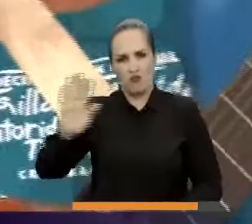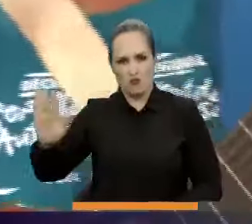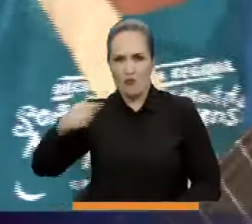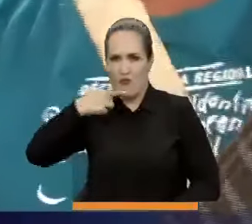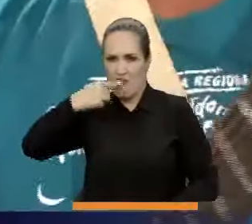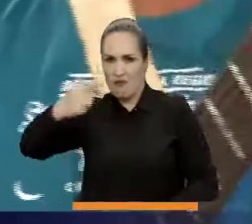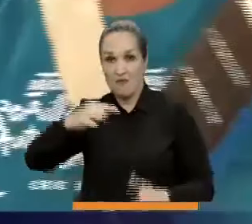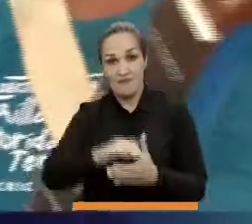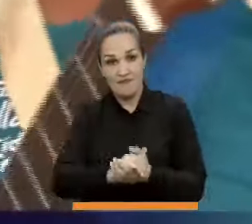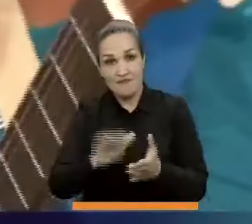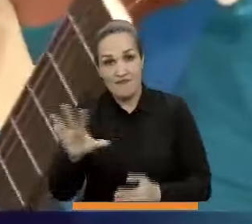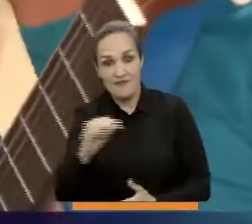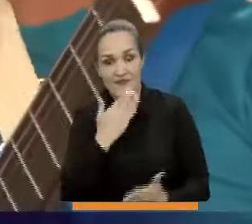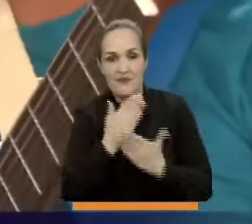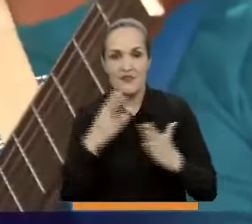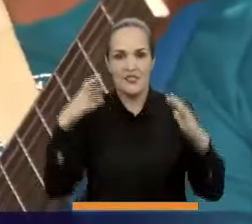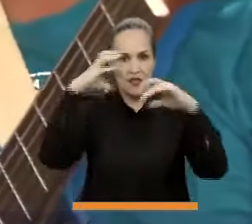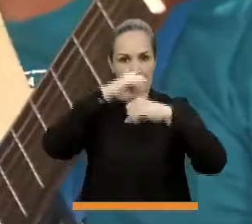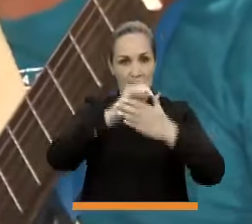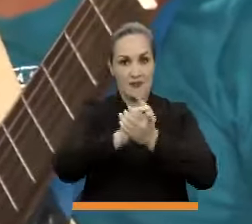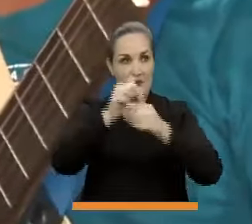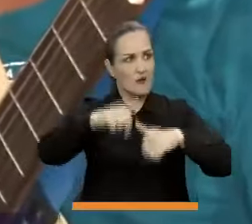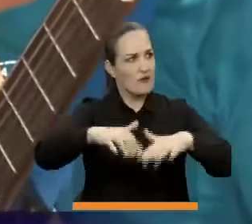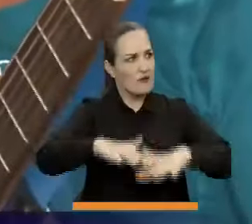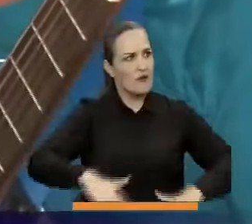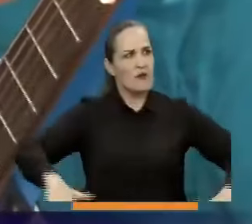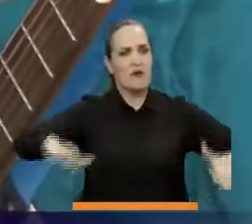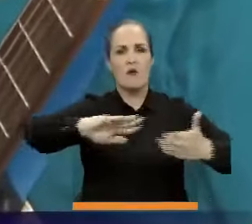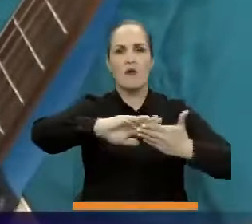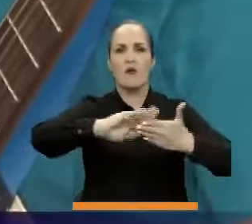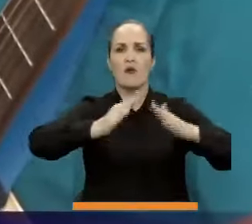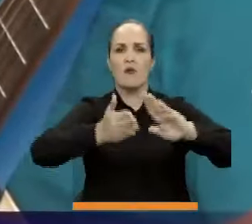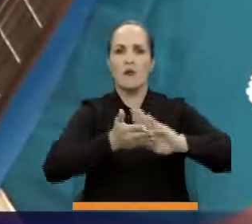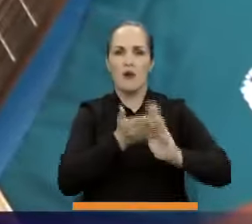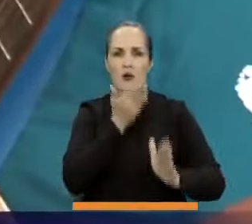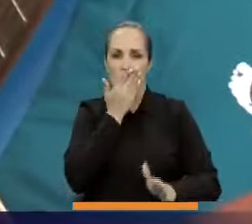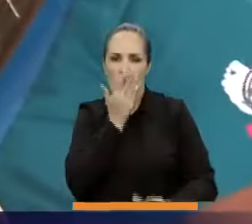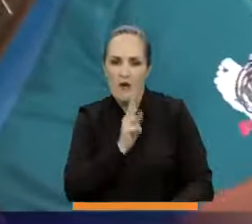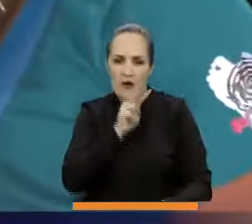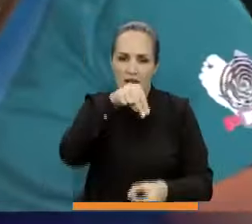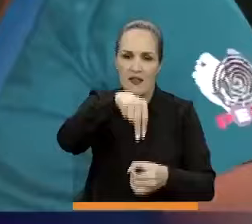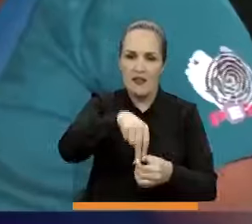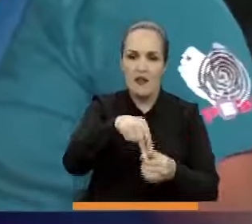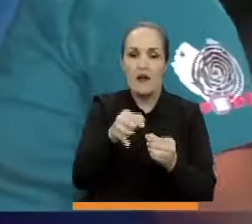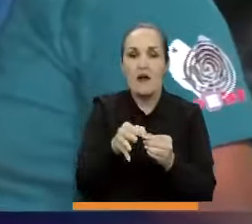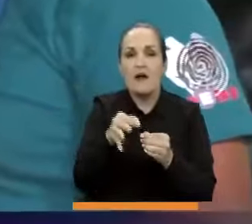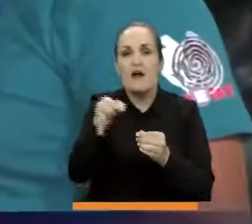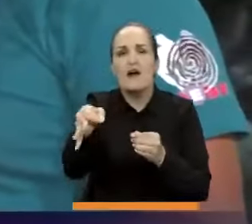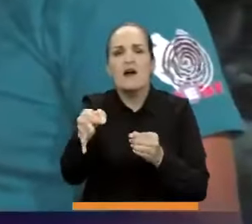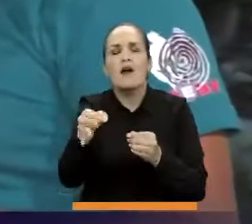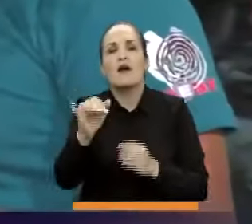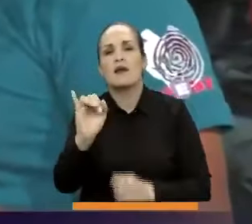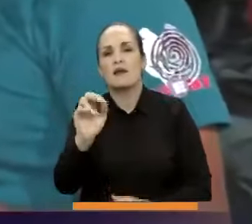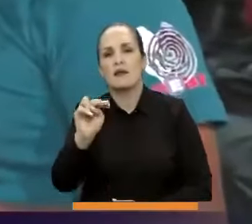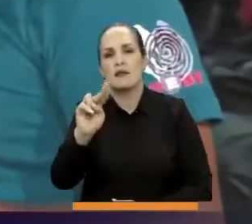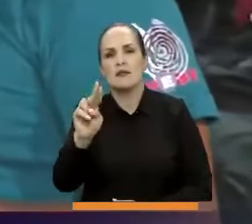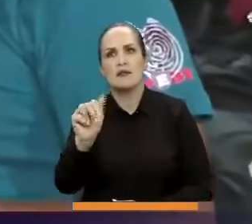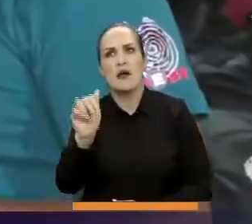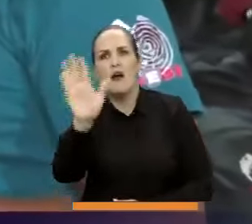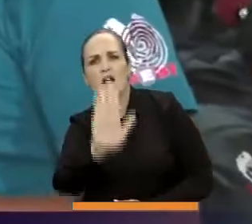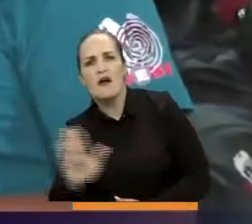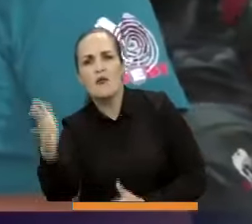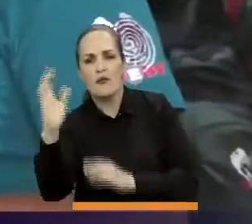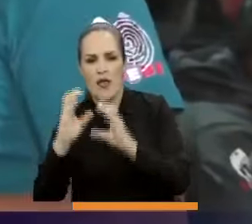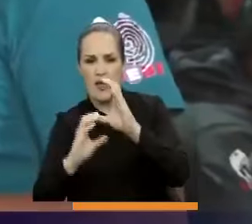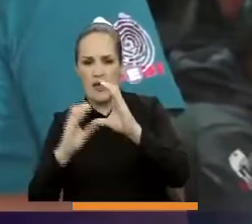Buenas noches, nosotros los volvemos a saludar desde el resguardo indígena Yaquibá en el municipio de Insán, el departamento del Cauca, donde en este momento